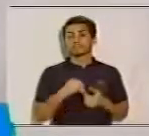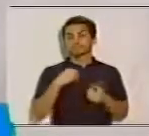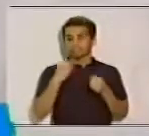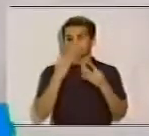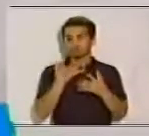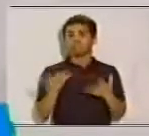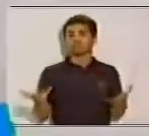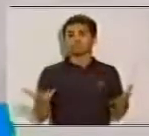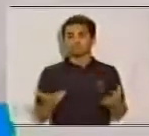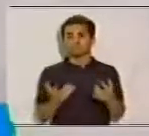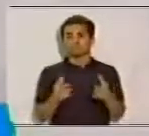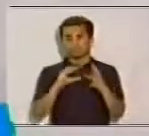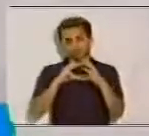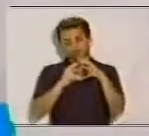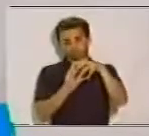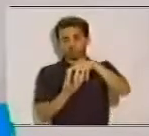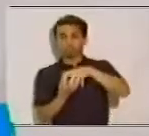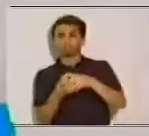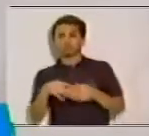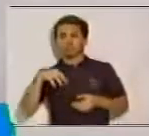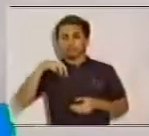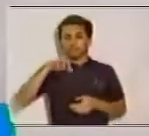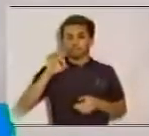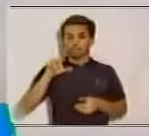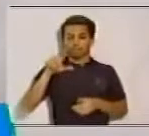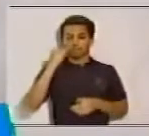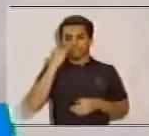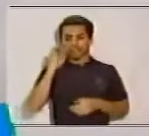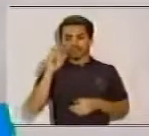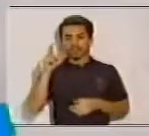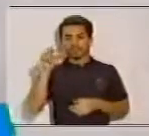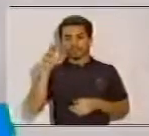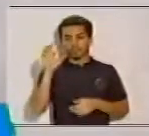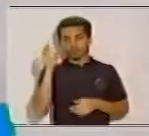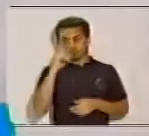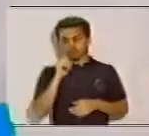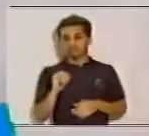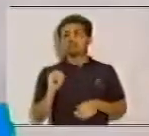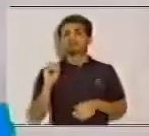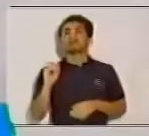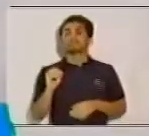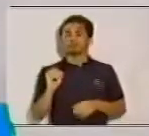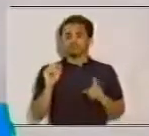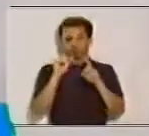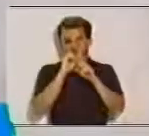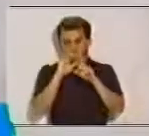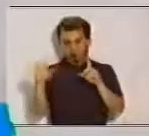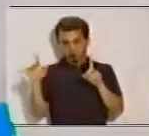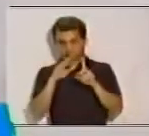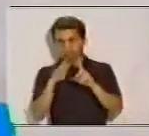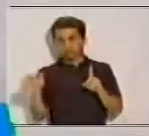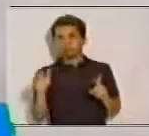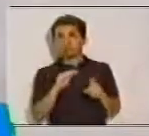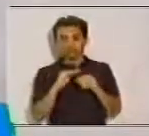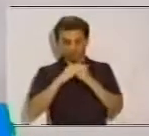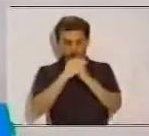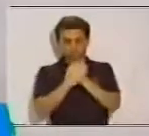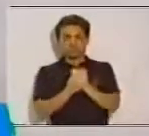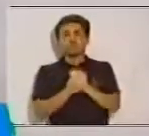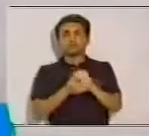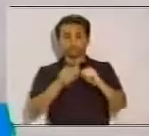poliedros. De esos hablaremos. Apunten, por favor. Son cuerpos sólidos, entonces, que están formados por